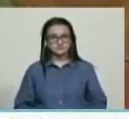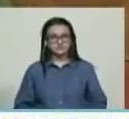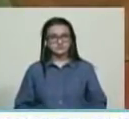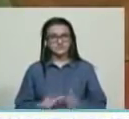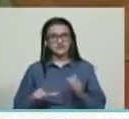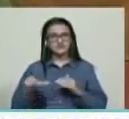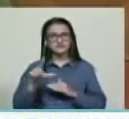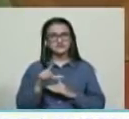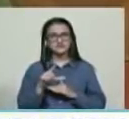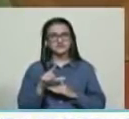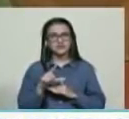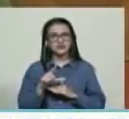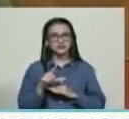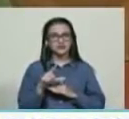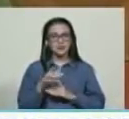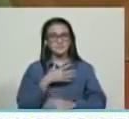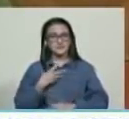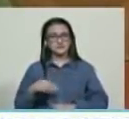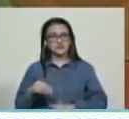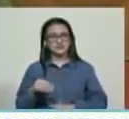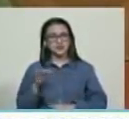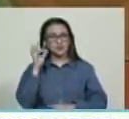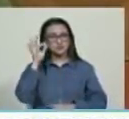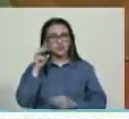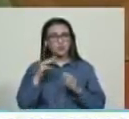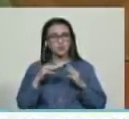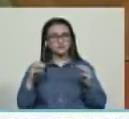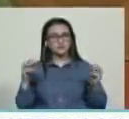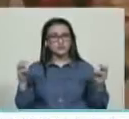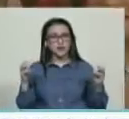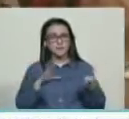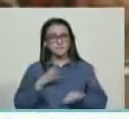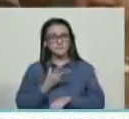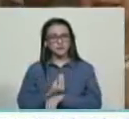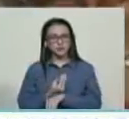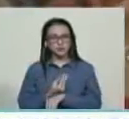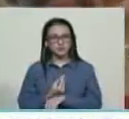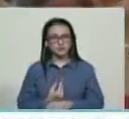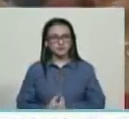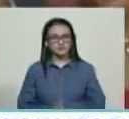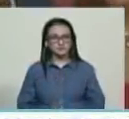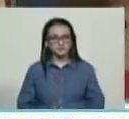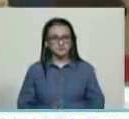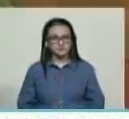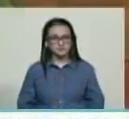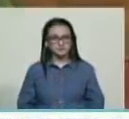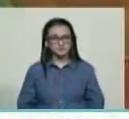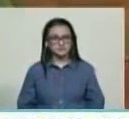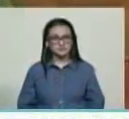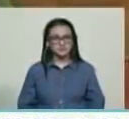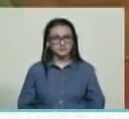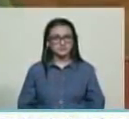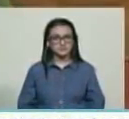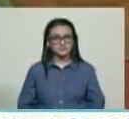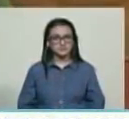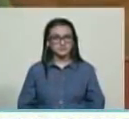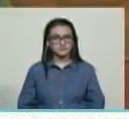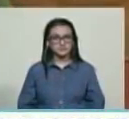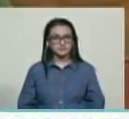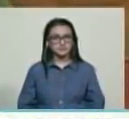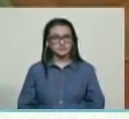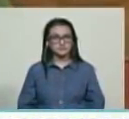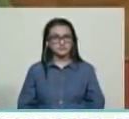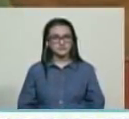Licenciada Iraida Gamardo, presidenta del Consejo Municipal del municipio Maturín. Doctor Jorge Solay, fiscal superior